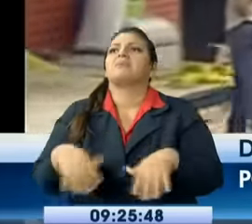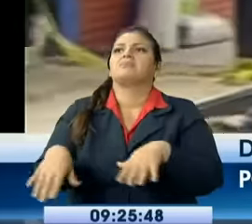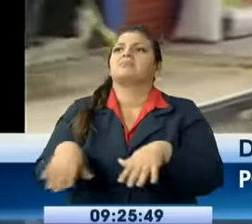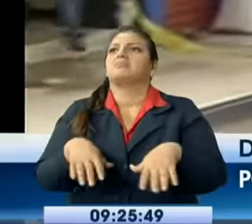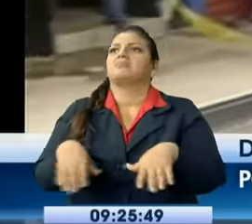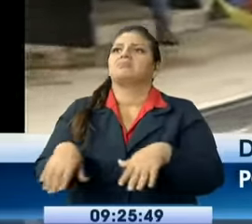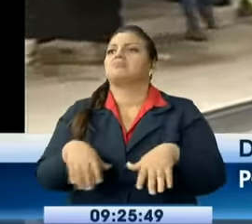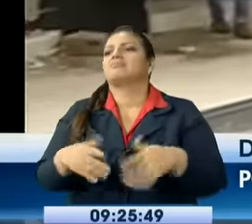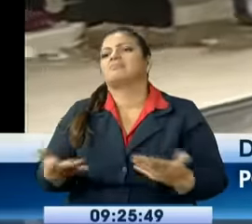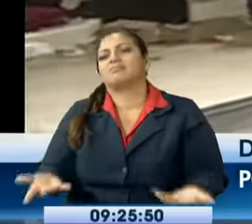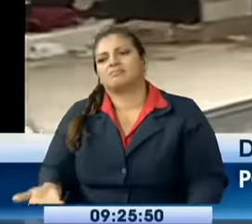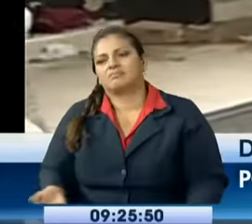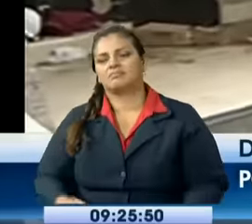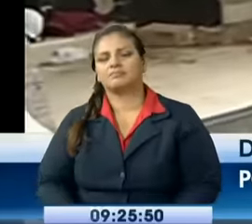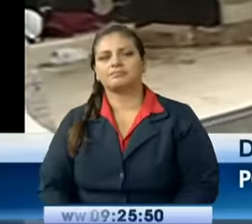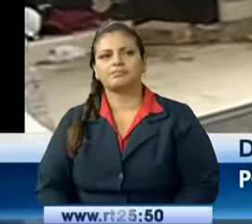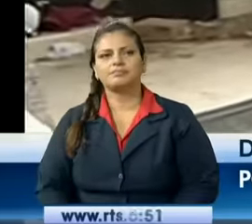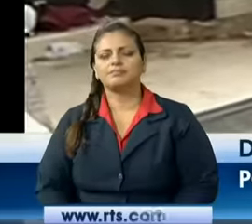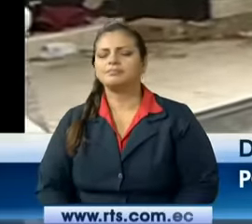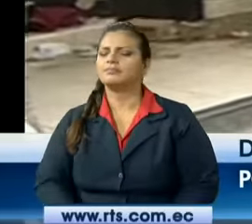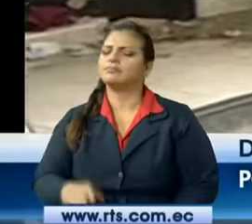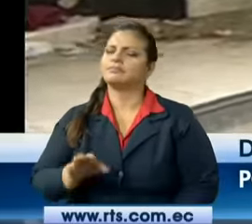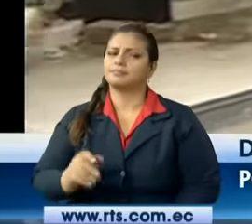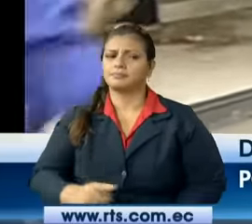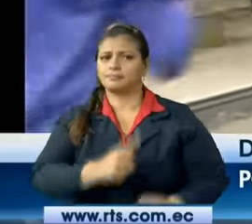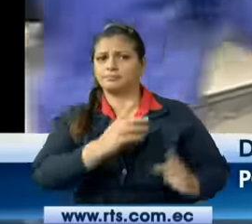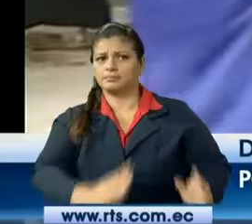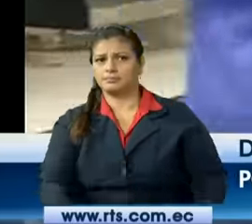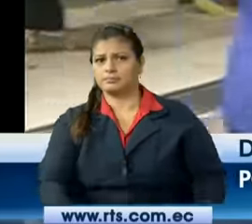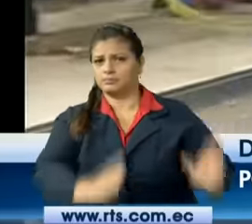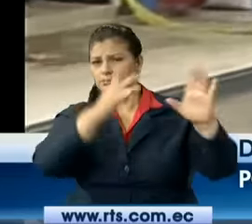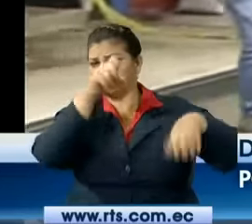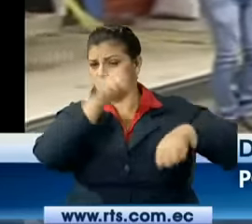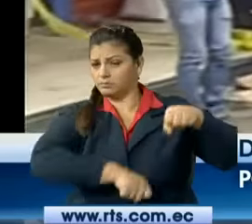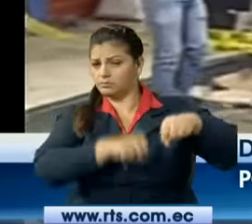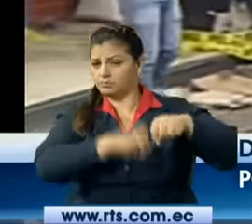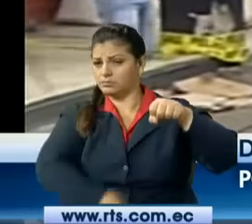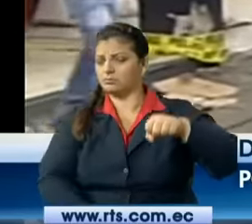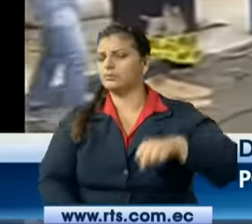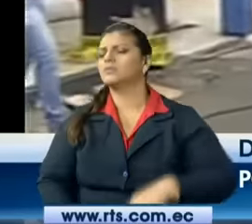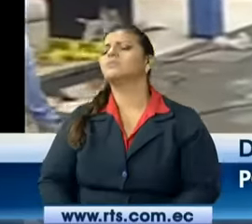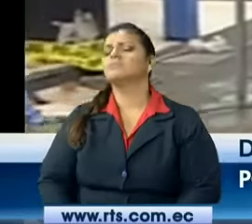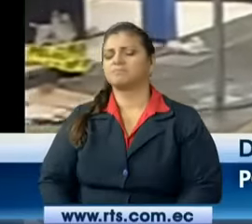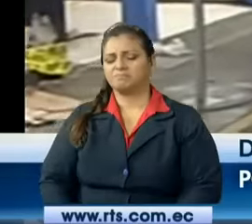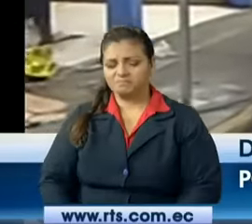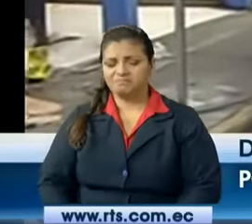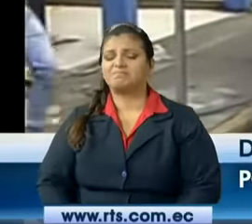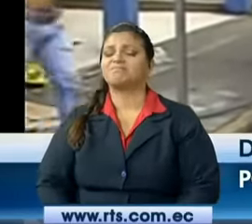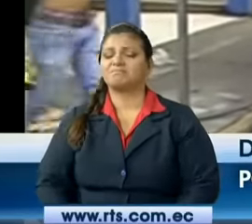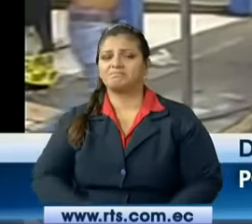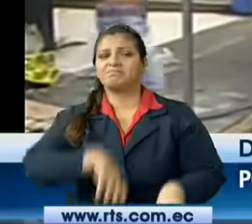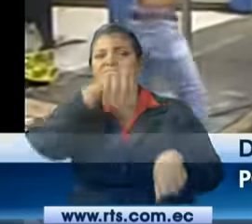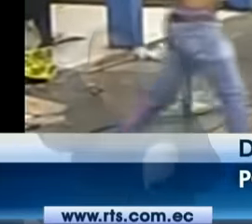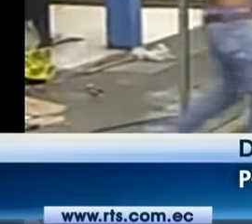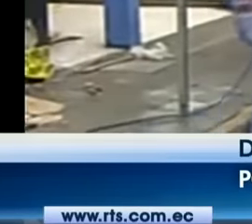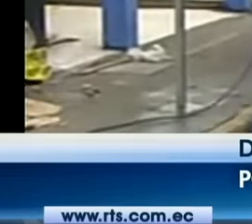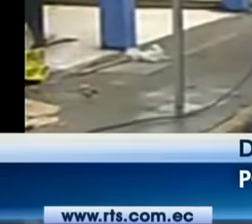pues, ¿no? ¿El edificio en el cual ustedes funcionaban se encuentra en buenas condiciones? No, ya esto está destrozado ya.